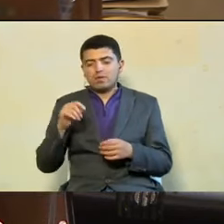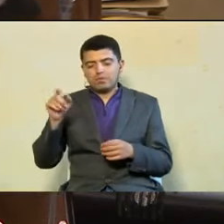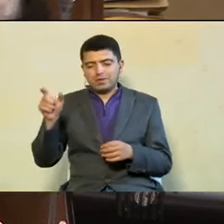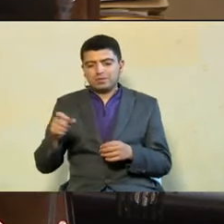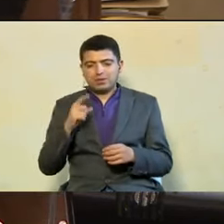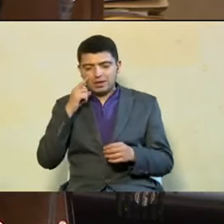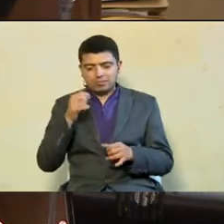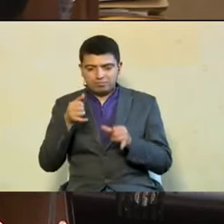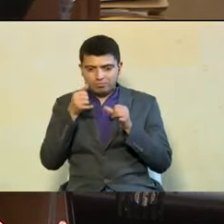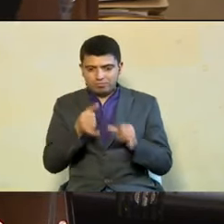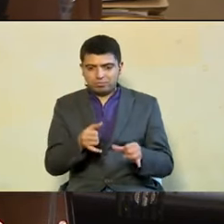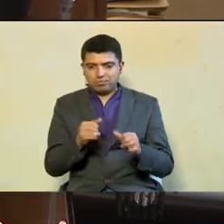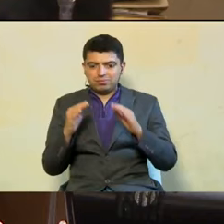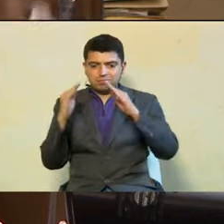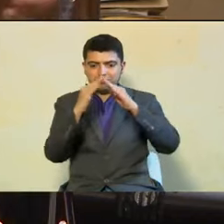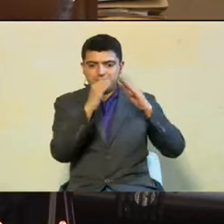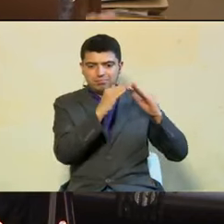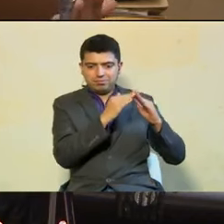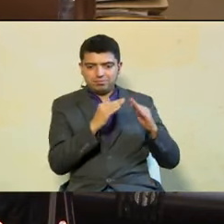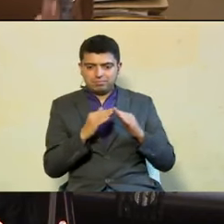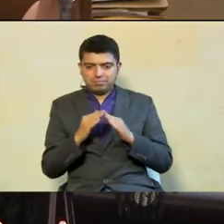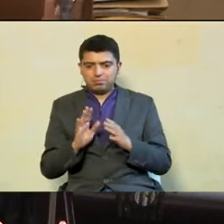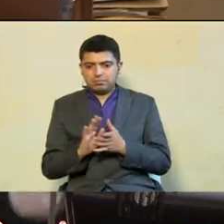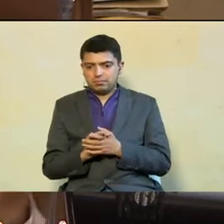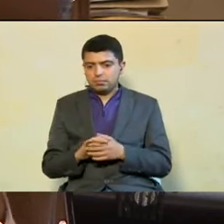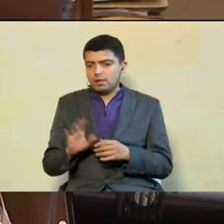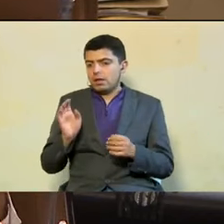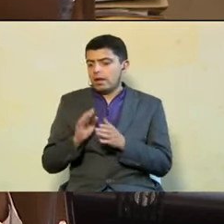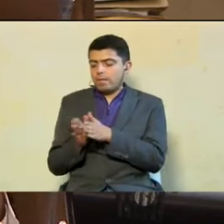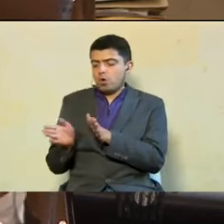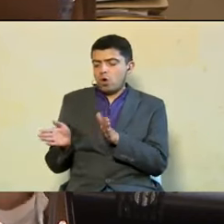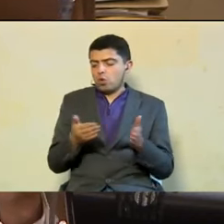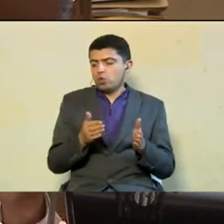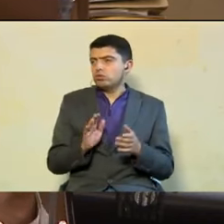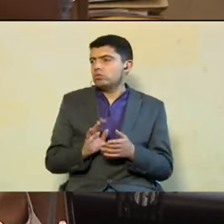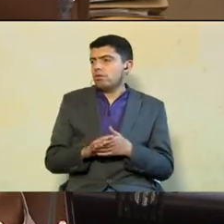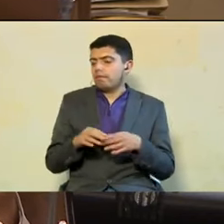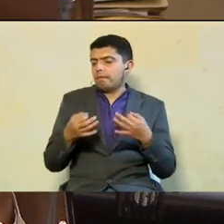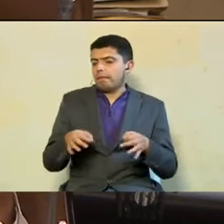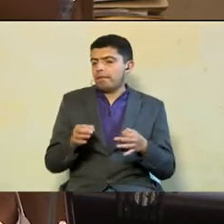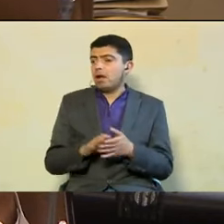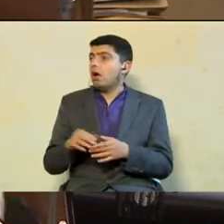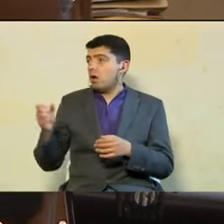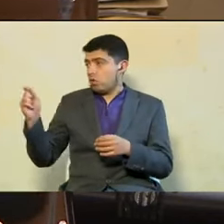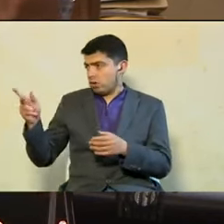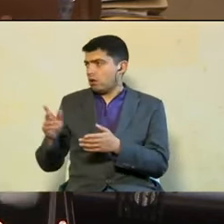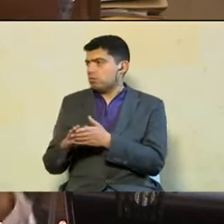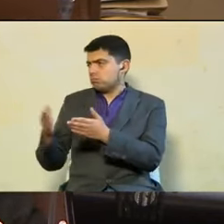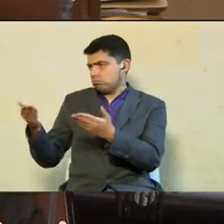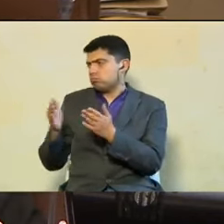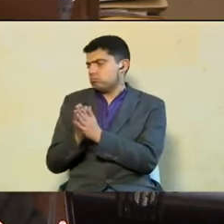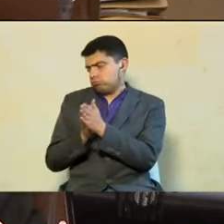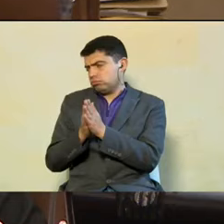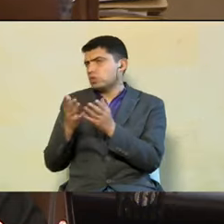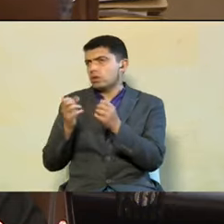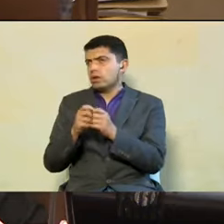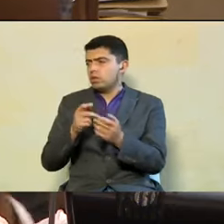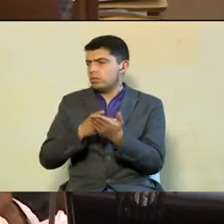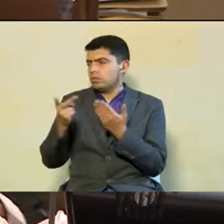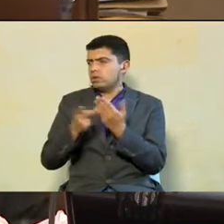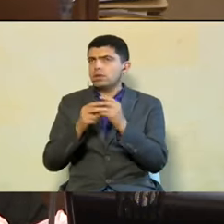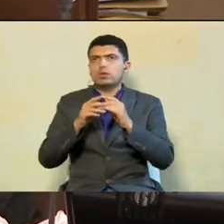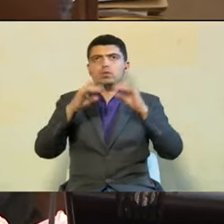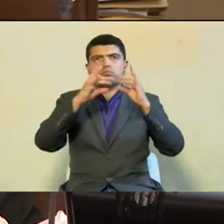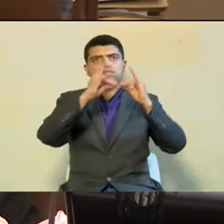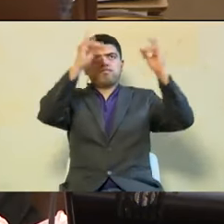entregarían las obras de los del puente y el túnel de la línea por supuesto que no no lo harían cierto que ustedes no lo harían y en ninguna otra de las profesiones